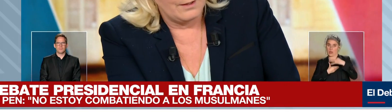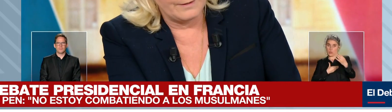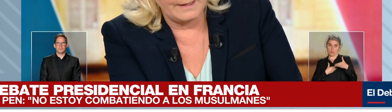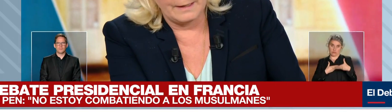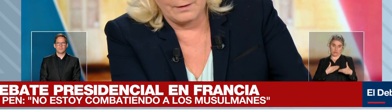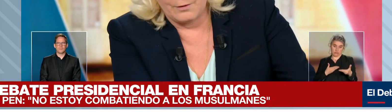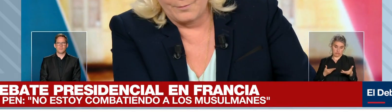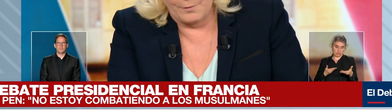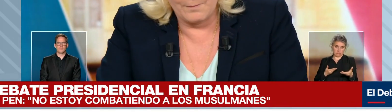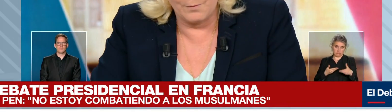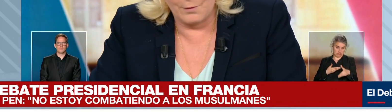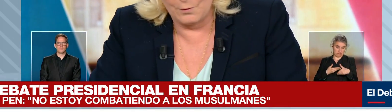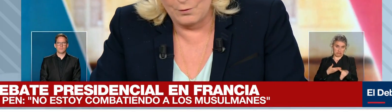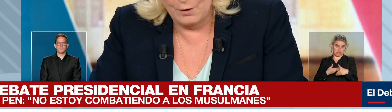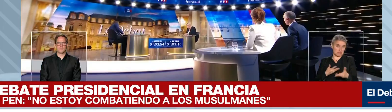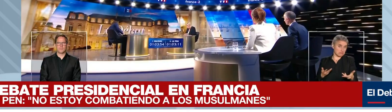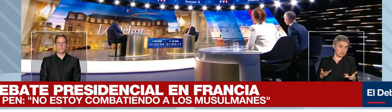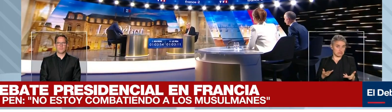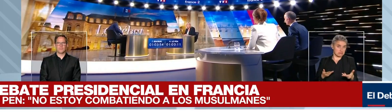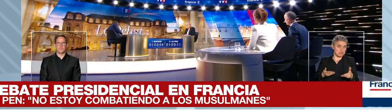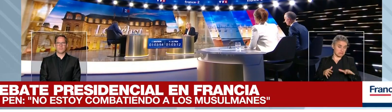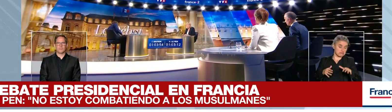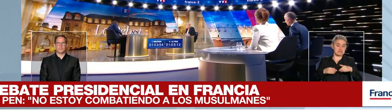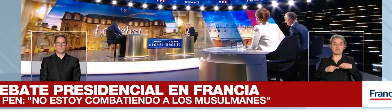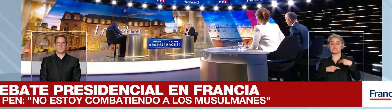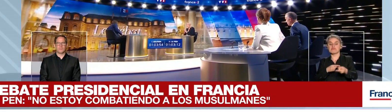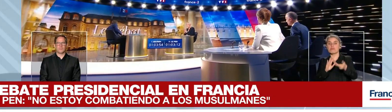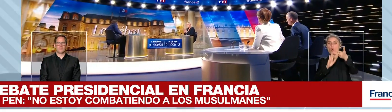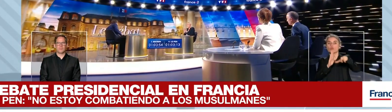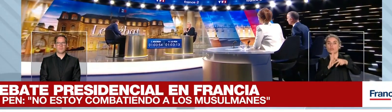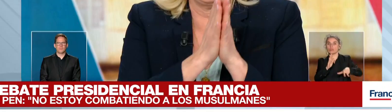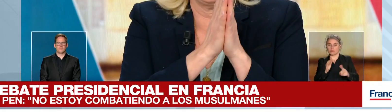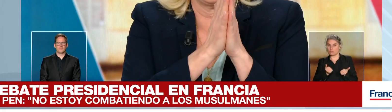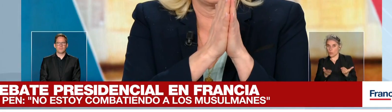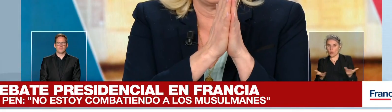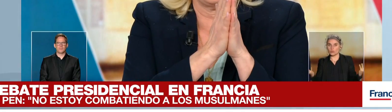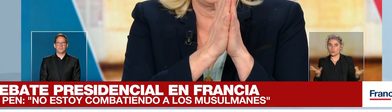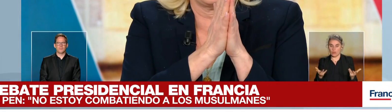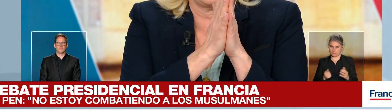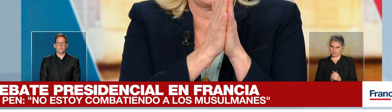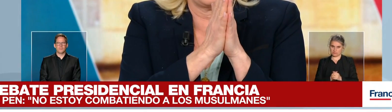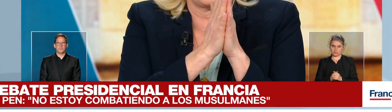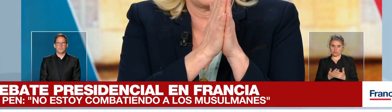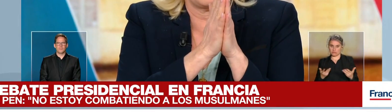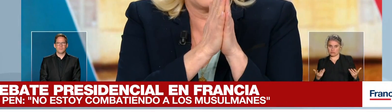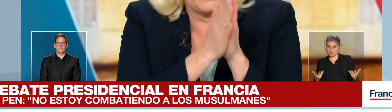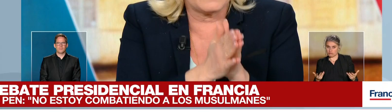este referendo, si soy elegida, será convocado ya en el otoño